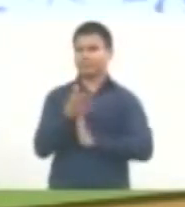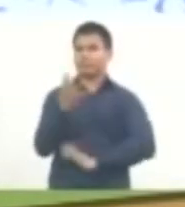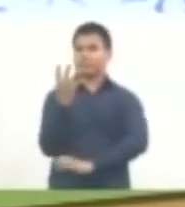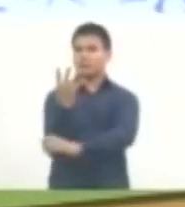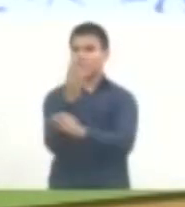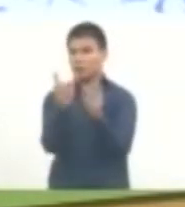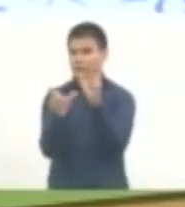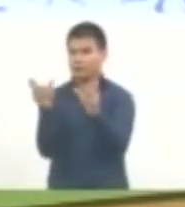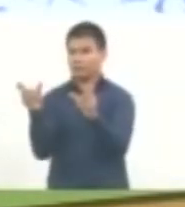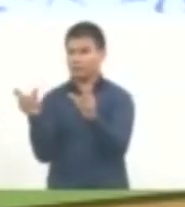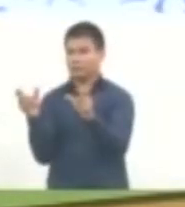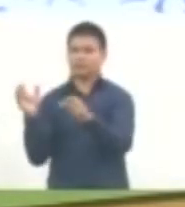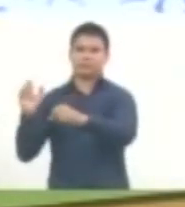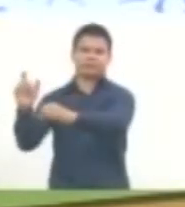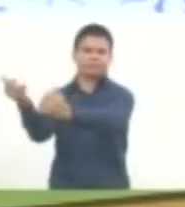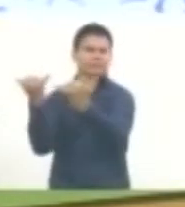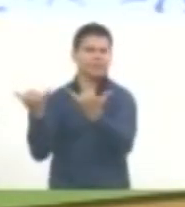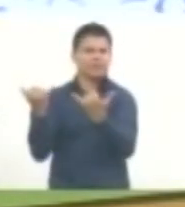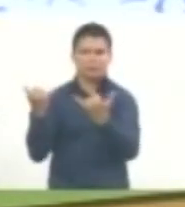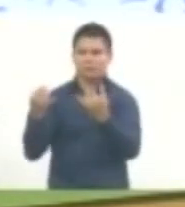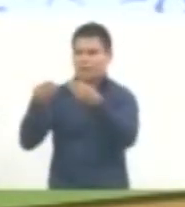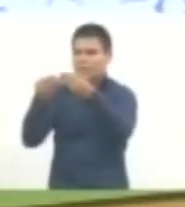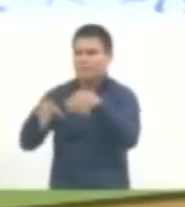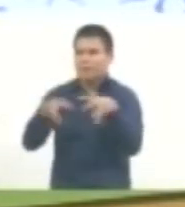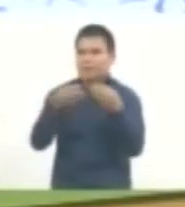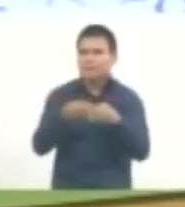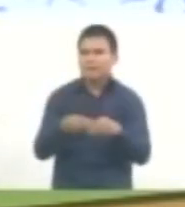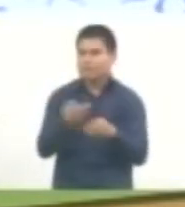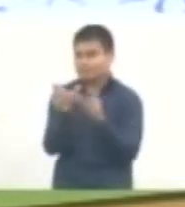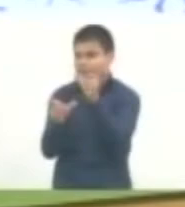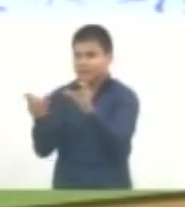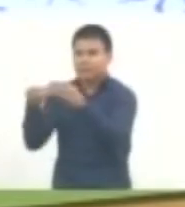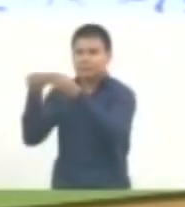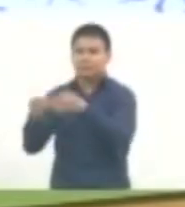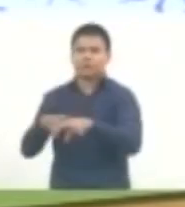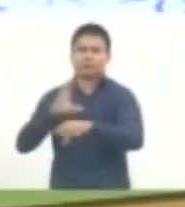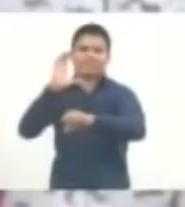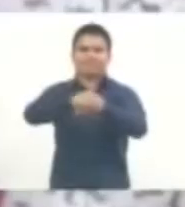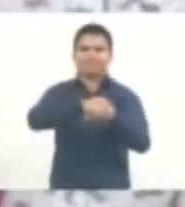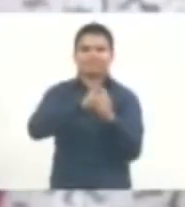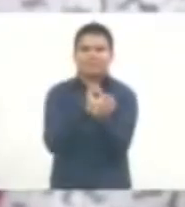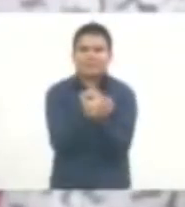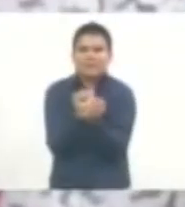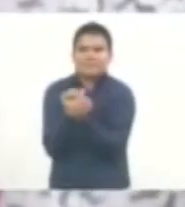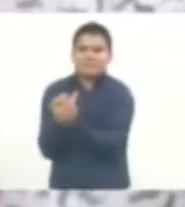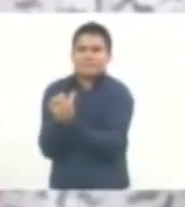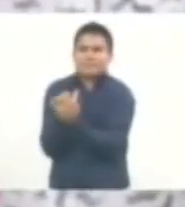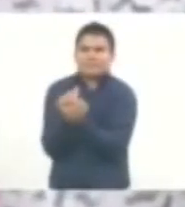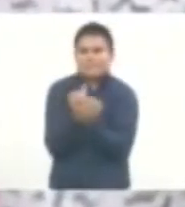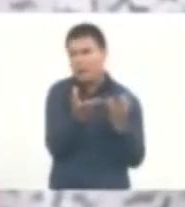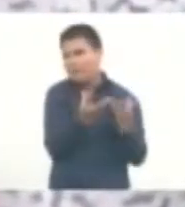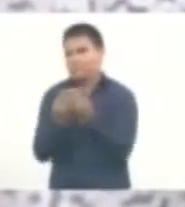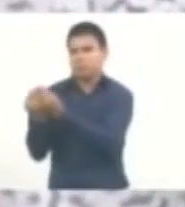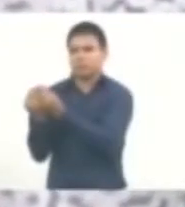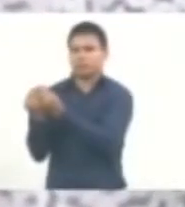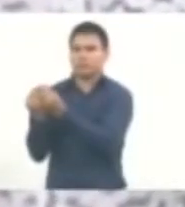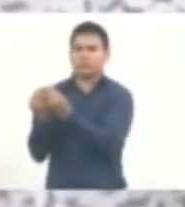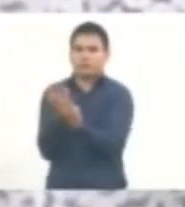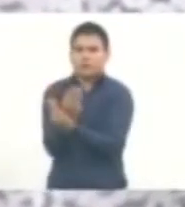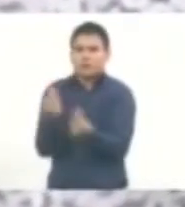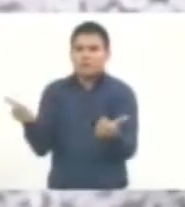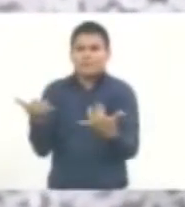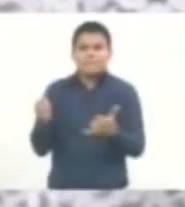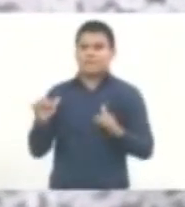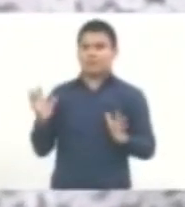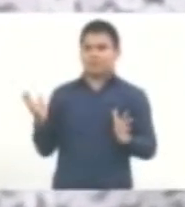de la región de Apure que llevan hoy 9 días sin que se sepa nada de su paradero. Los 4 desaparecidos en el departamento del Magdalena